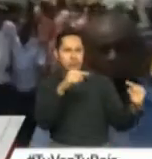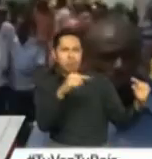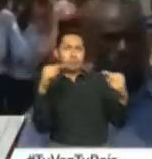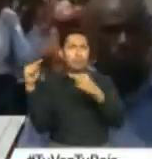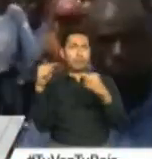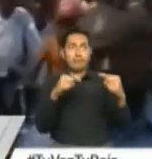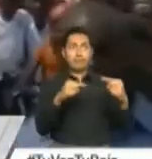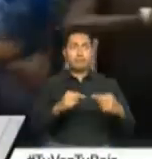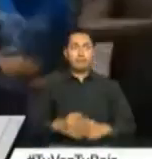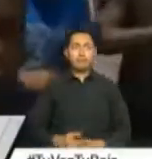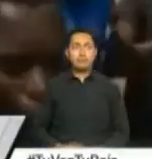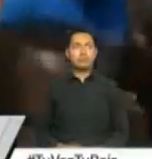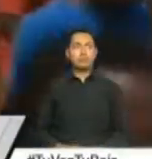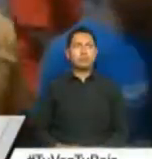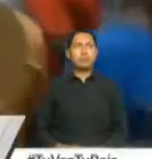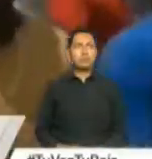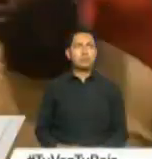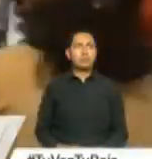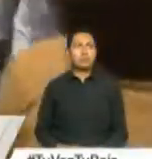otras ocasiones.